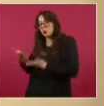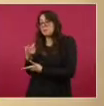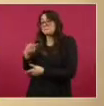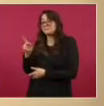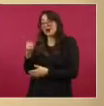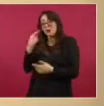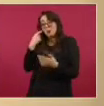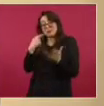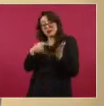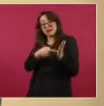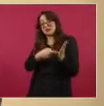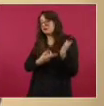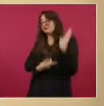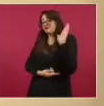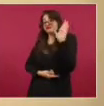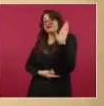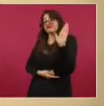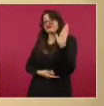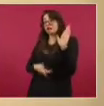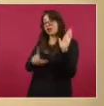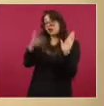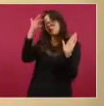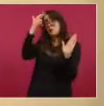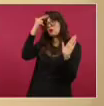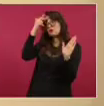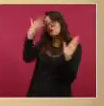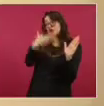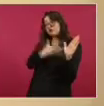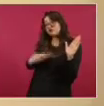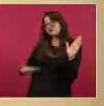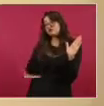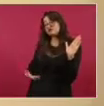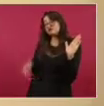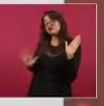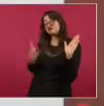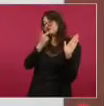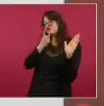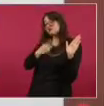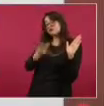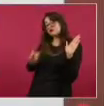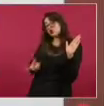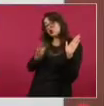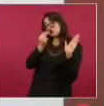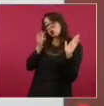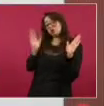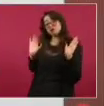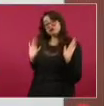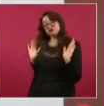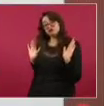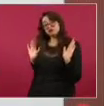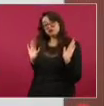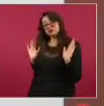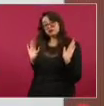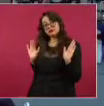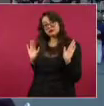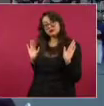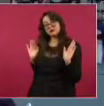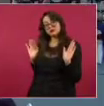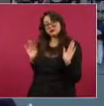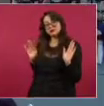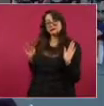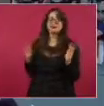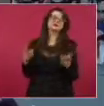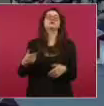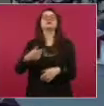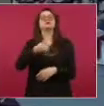aire. El presidente de la República lo prohíbe. Aquí abro un paréntesis